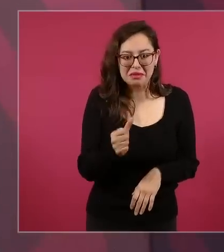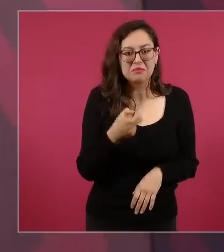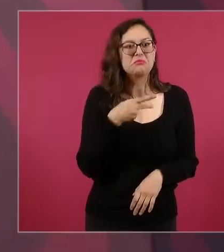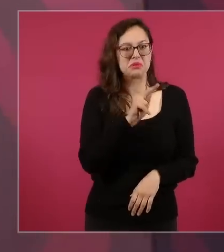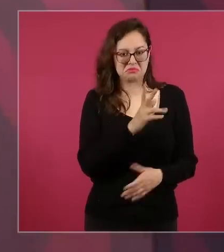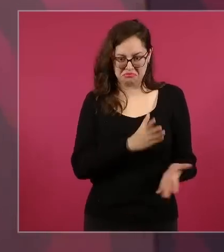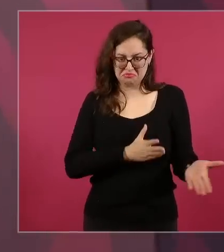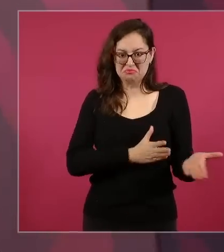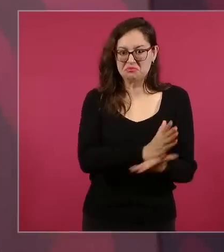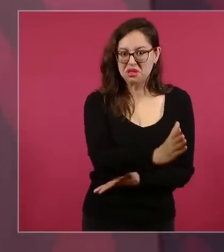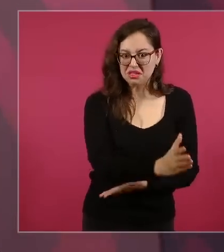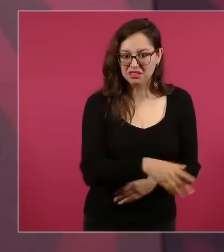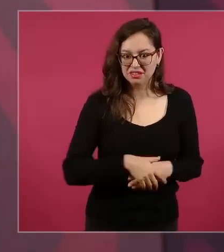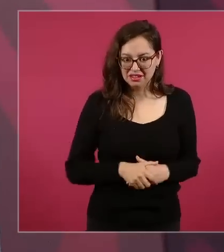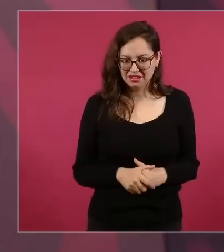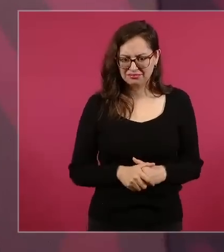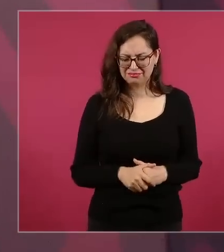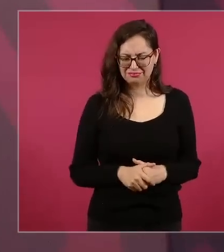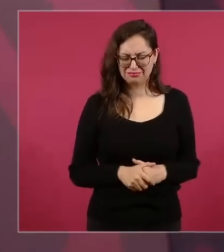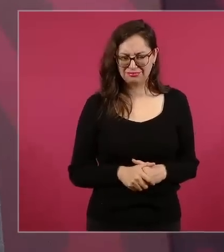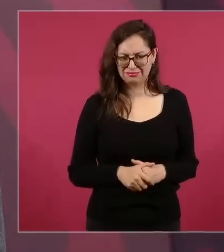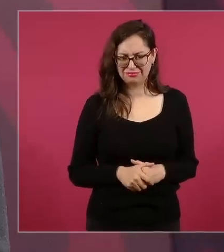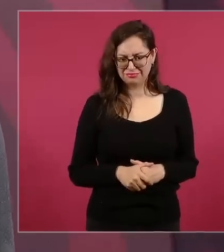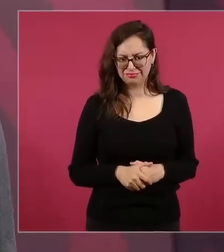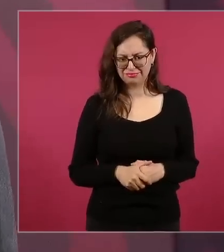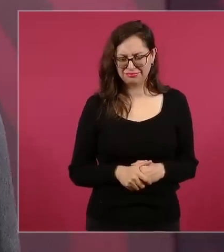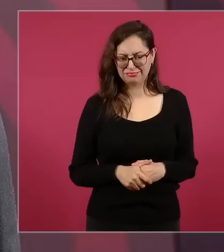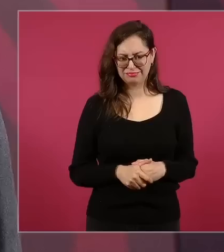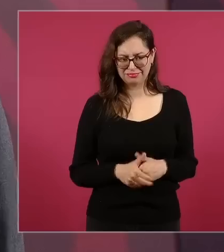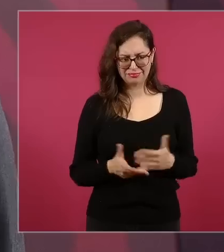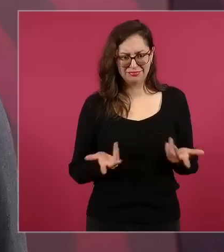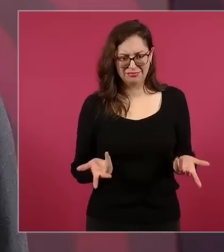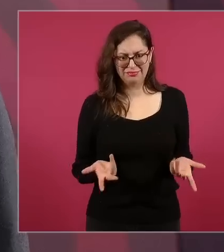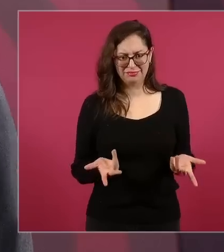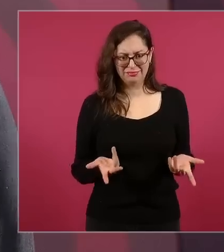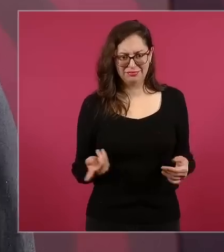que ha actuado, y ese es parte